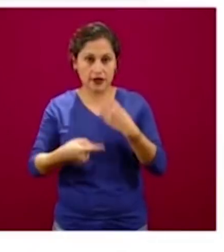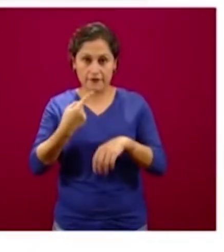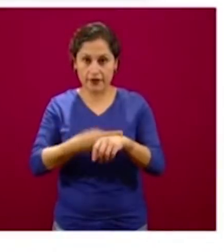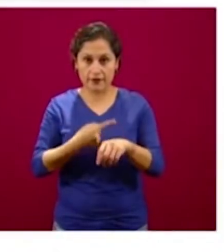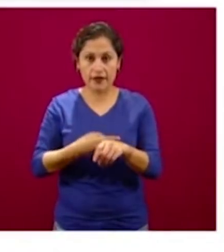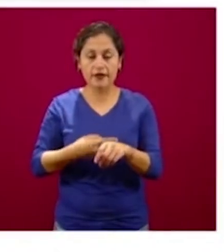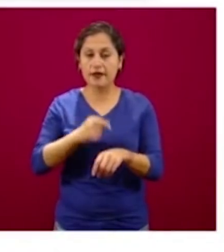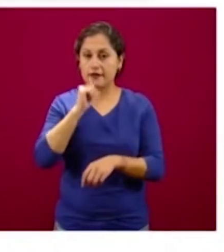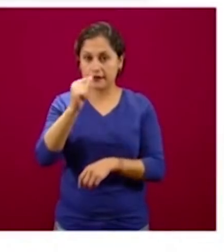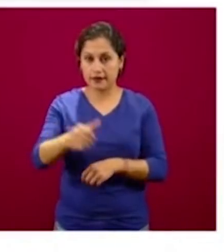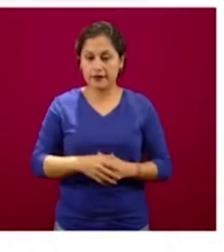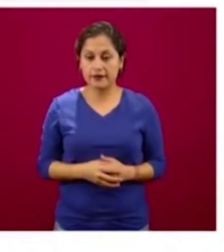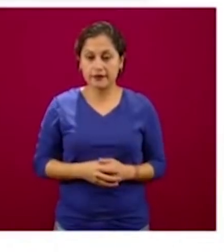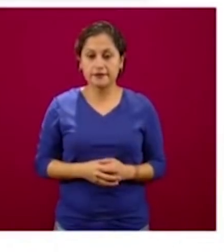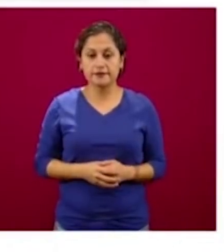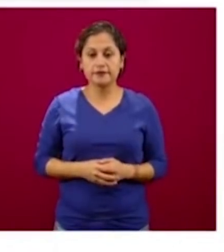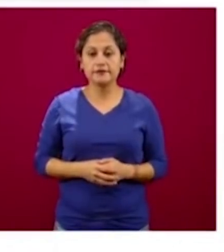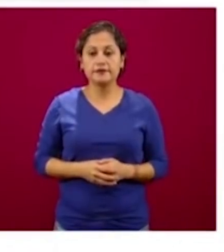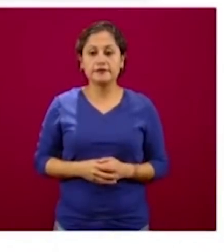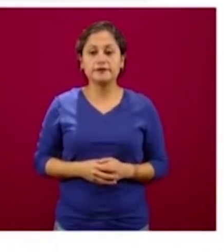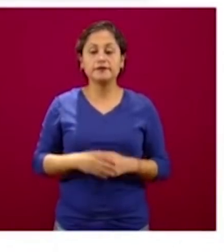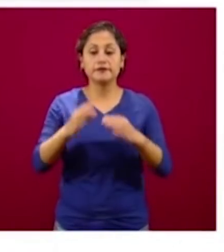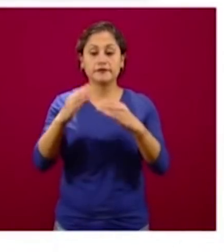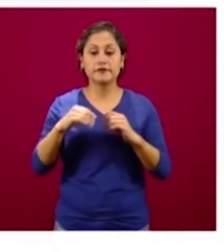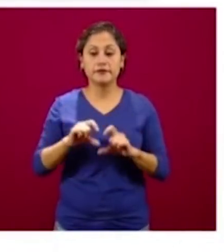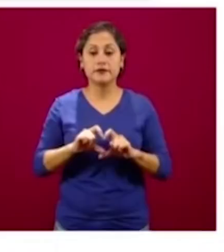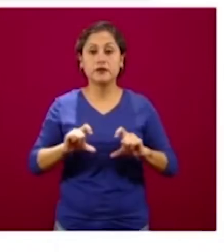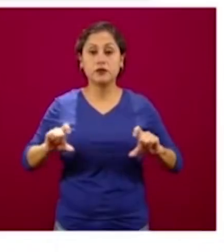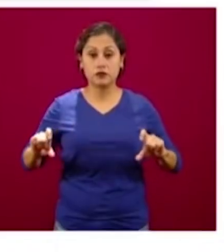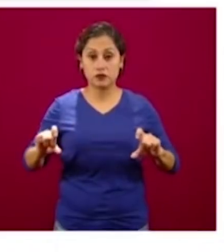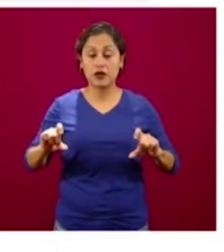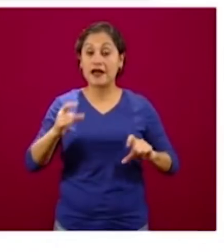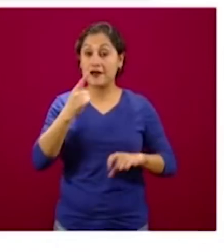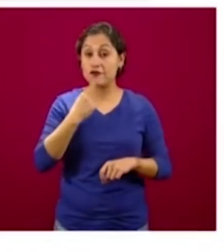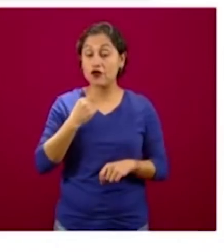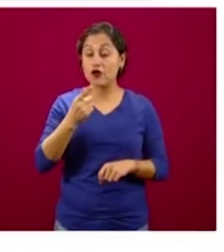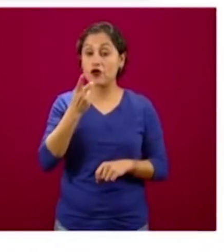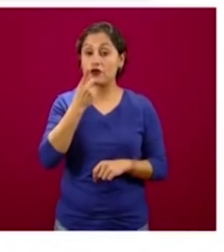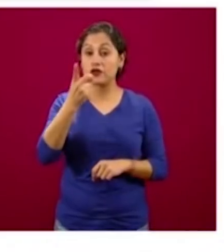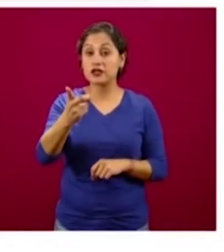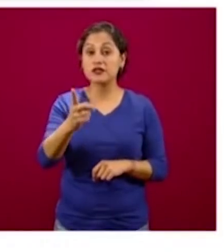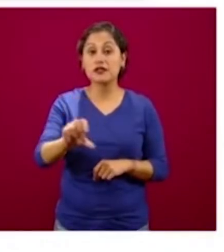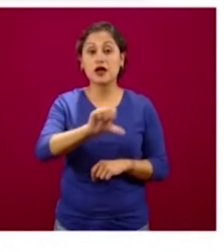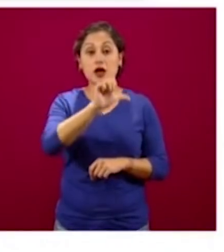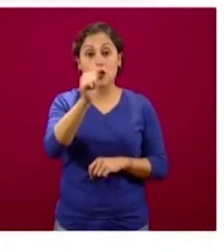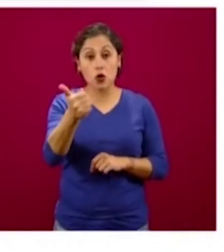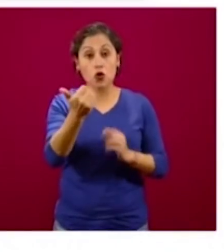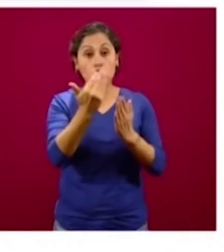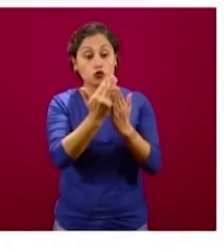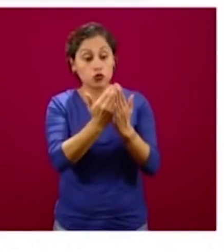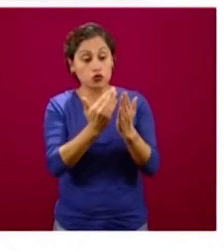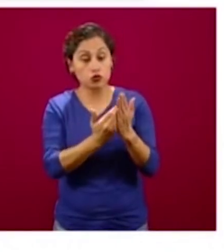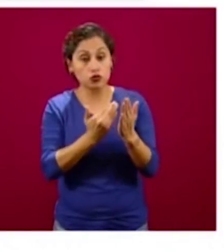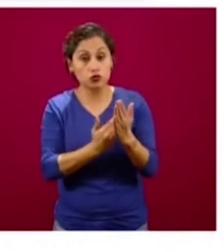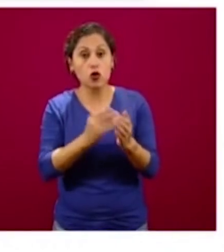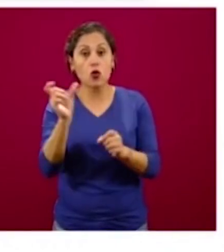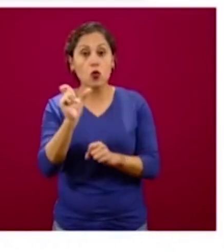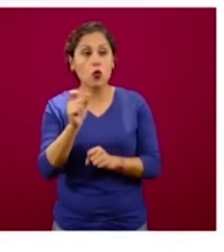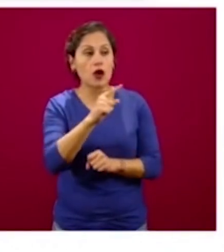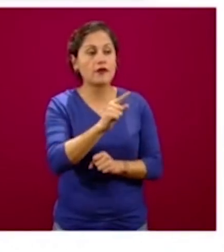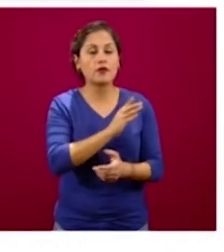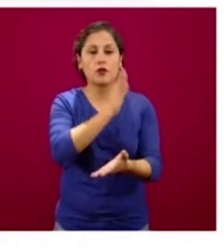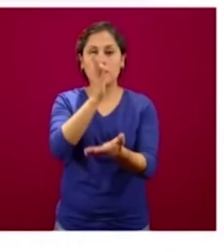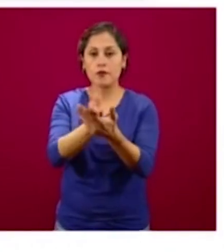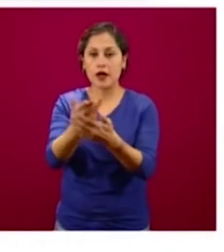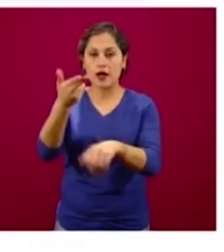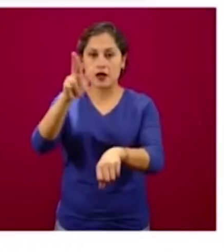cómo está abajo en rojo. Otros requisitos serán aplicados cuando acudan a la valoración.